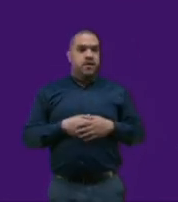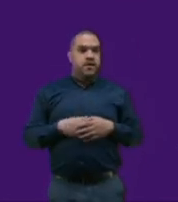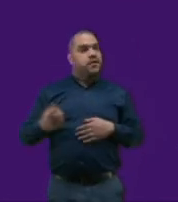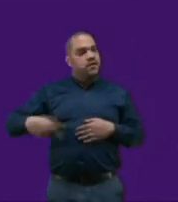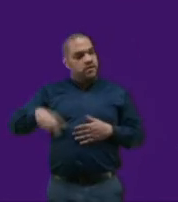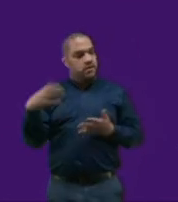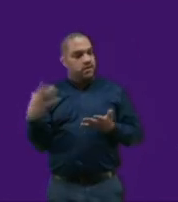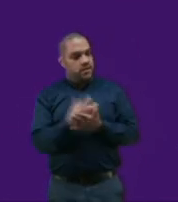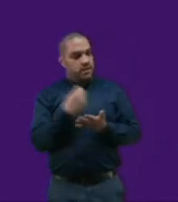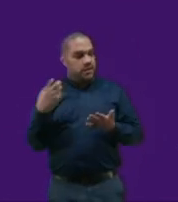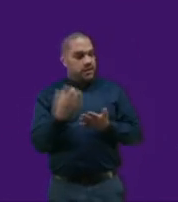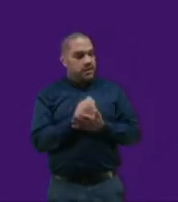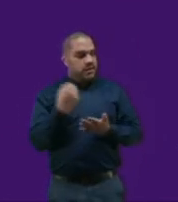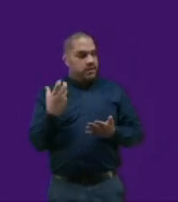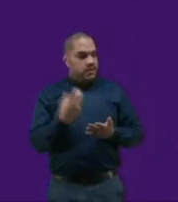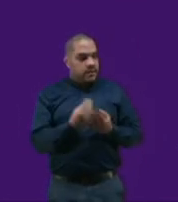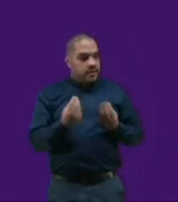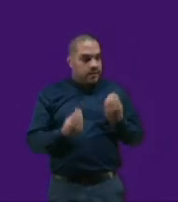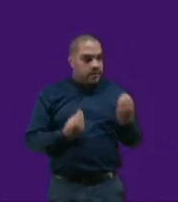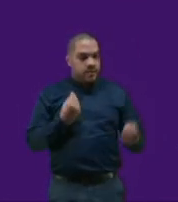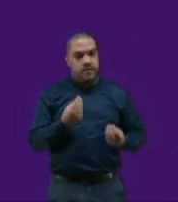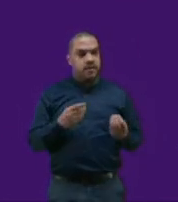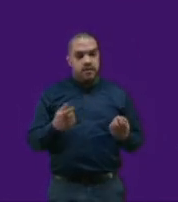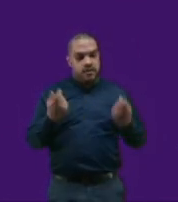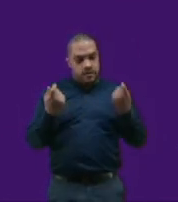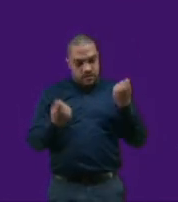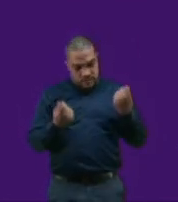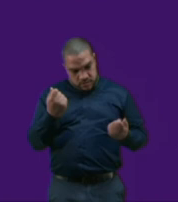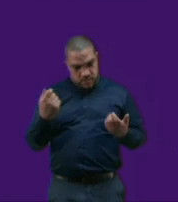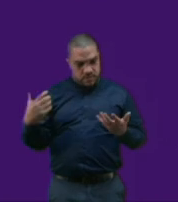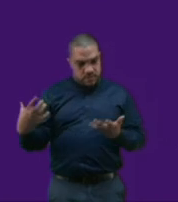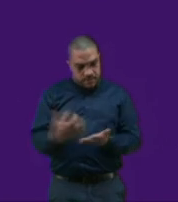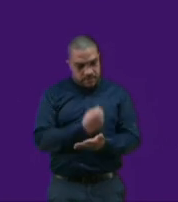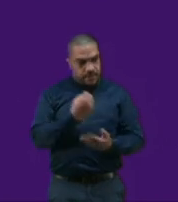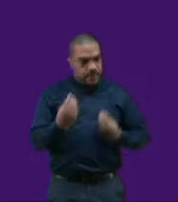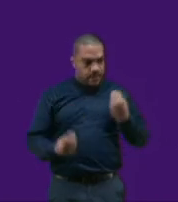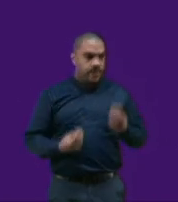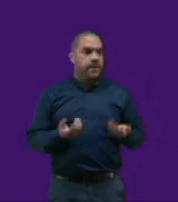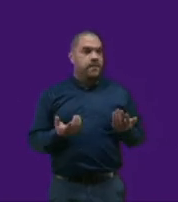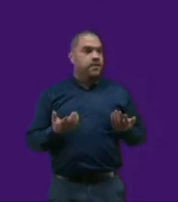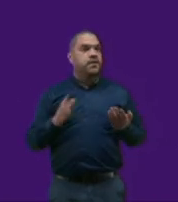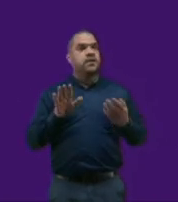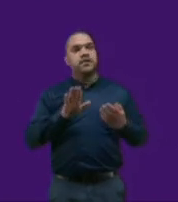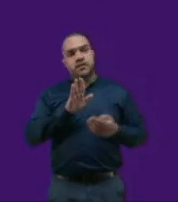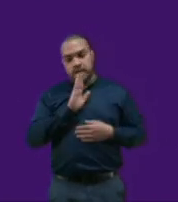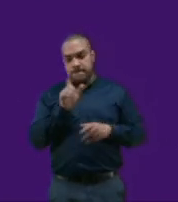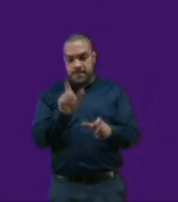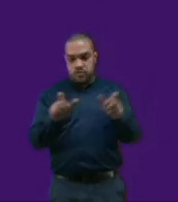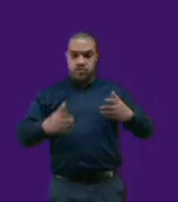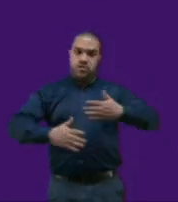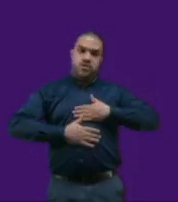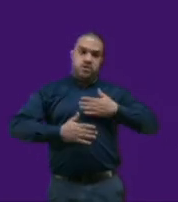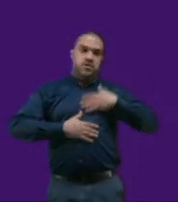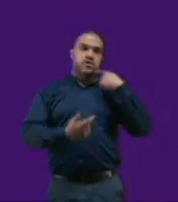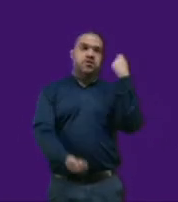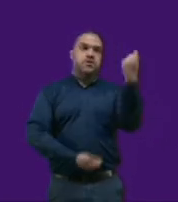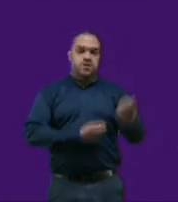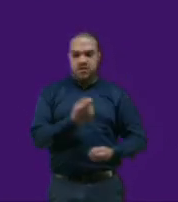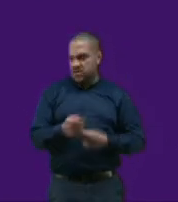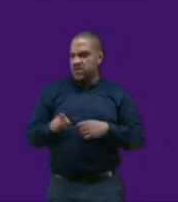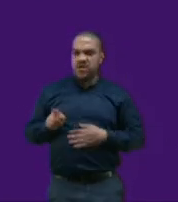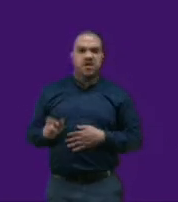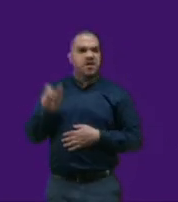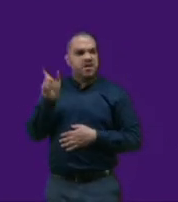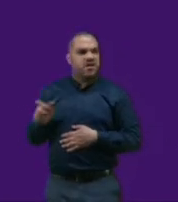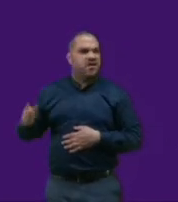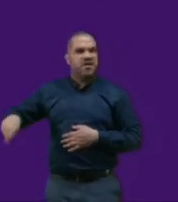ingresos, qué es lo que genera esos ingresos, qué es lo que genera la retención de tus clientes, qué es lo que hace que tus clientes